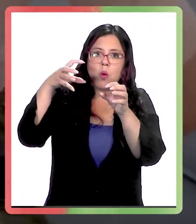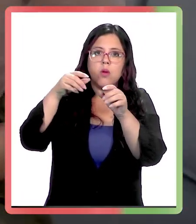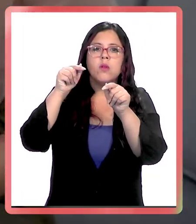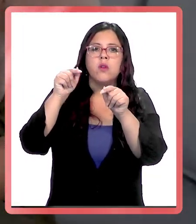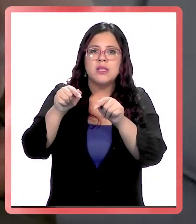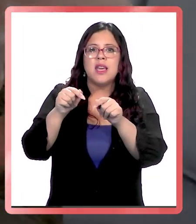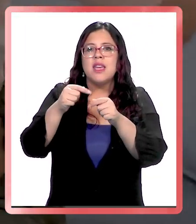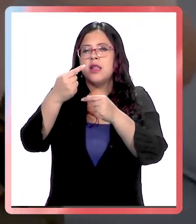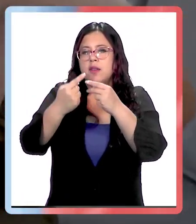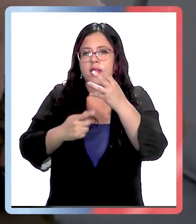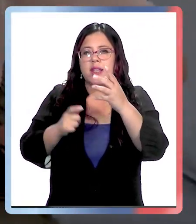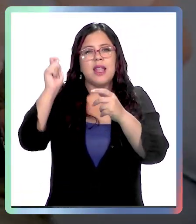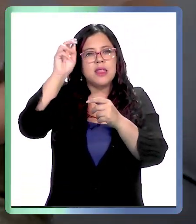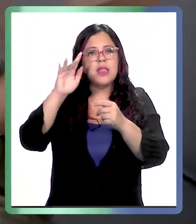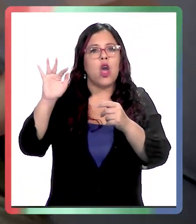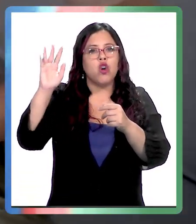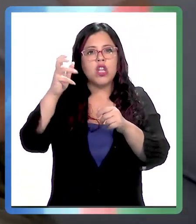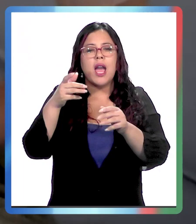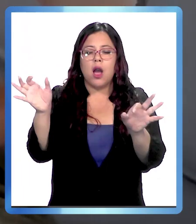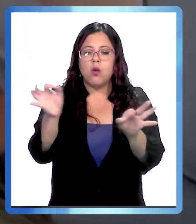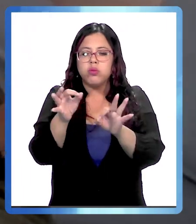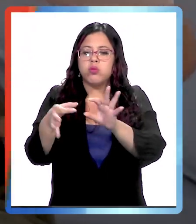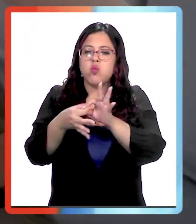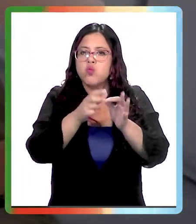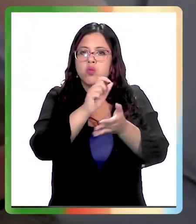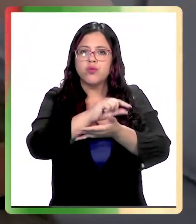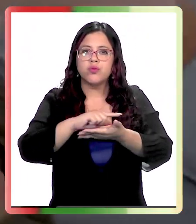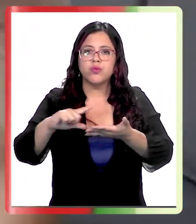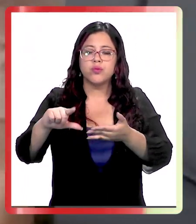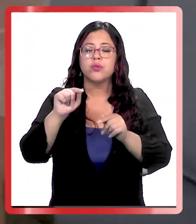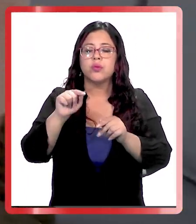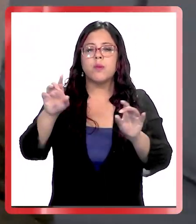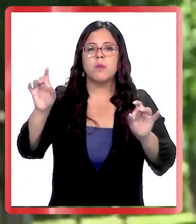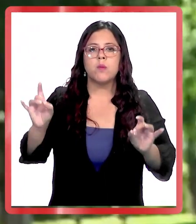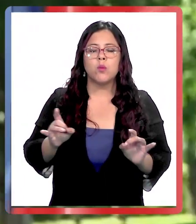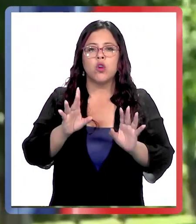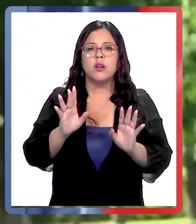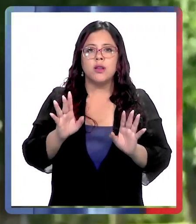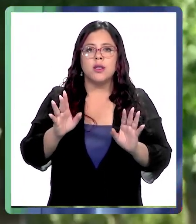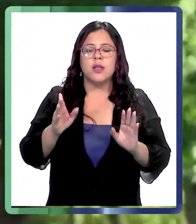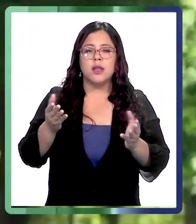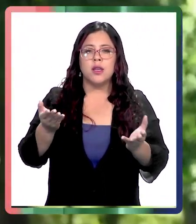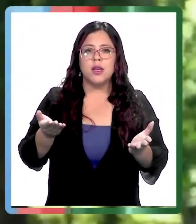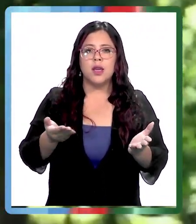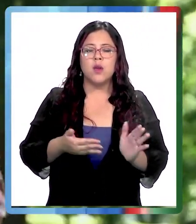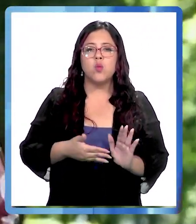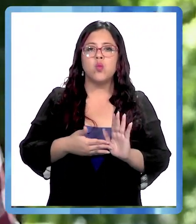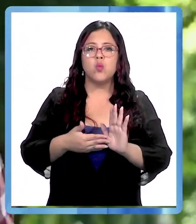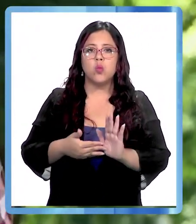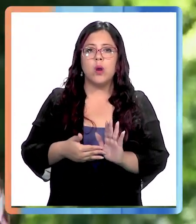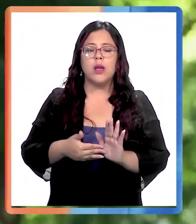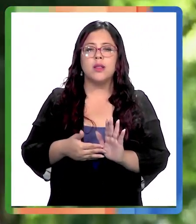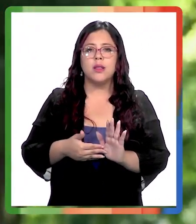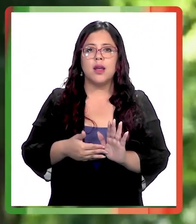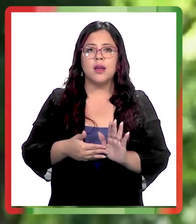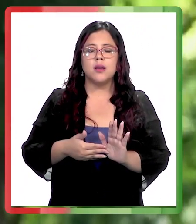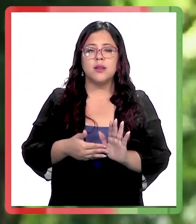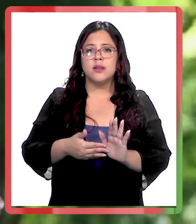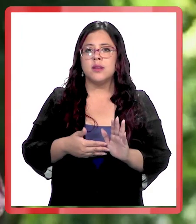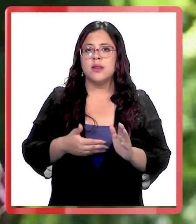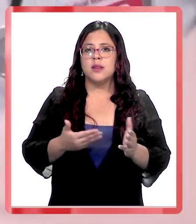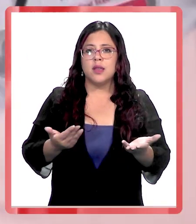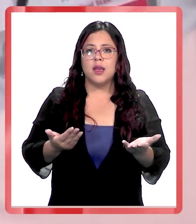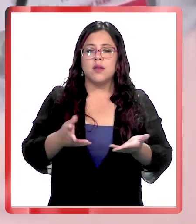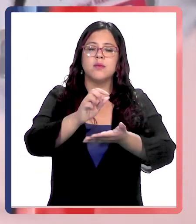ano, fundamentalmente en el recto. Y ahí la verdad es que hay varias teorías que explican este aumento.